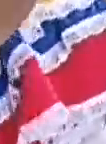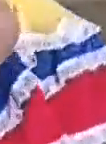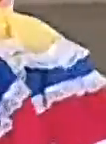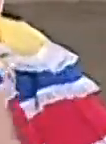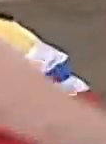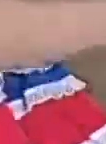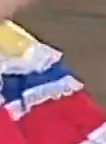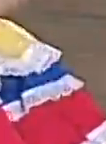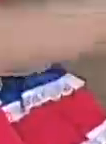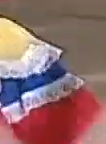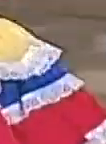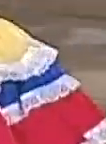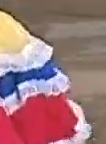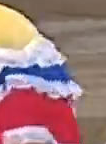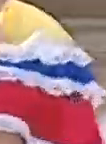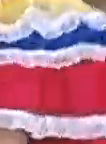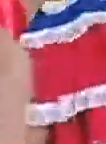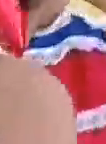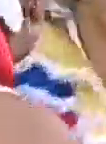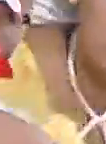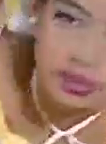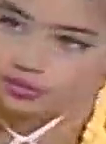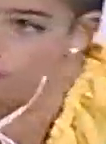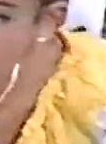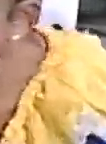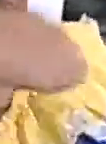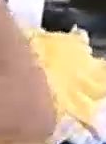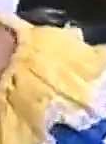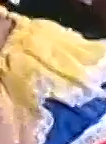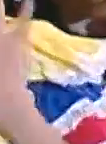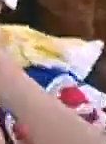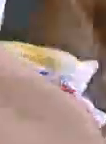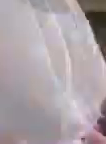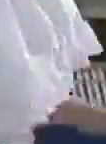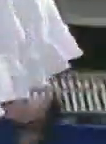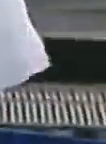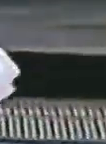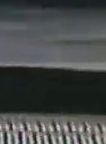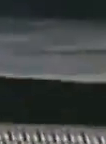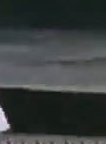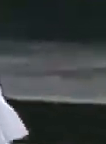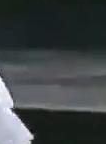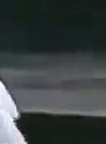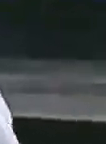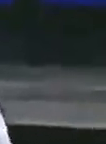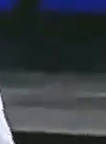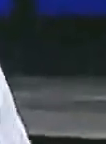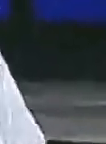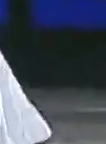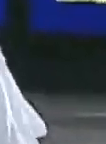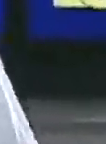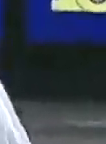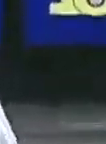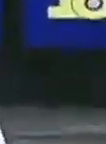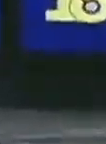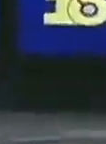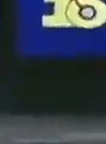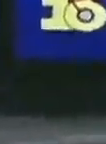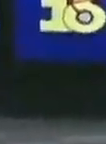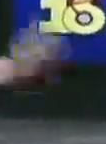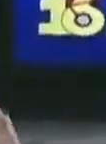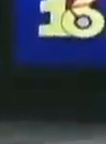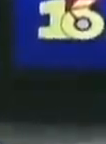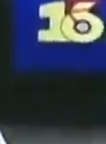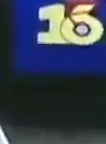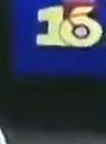año 2003 de este importante programa social, se encuentran en territorio venezolano en el